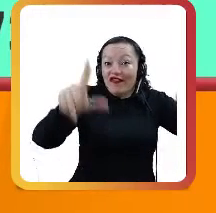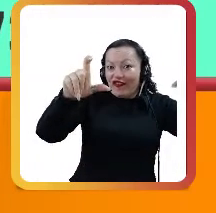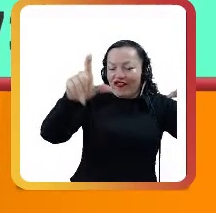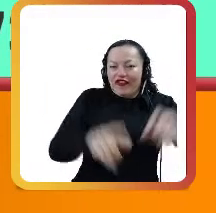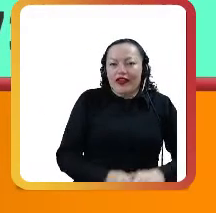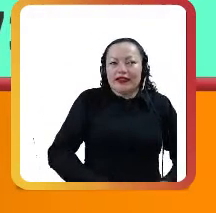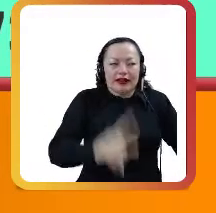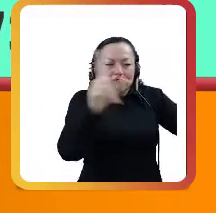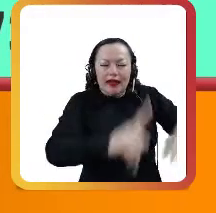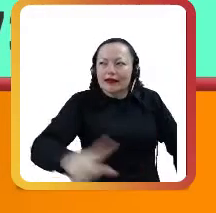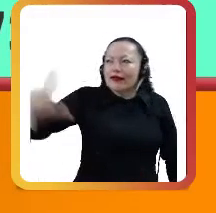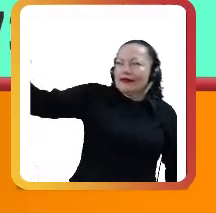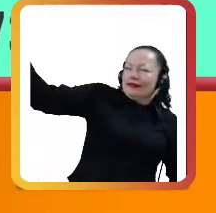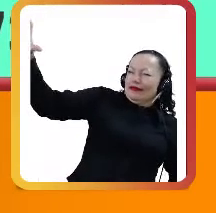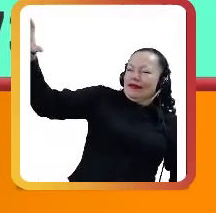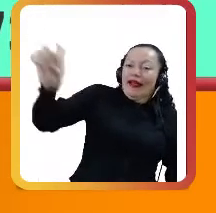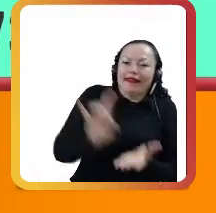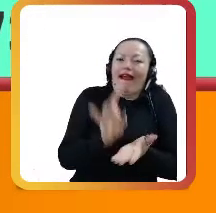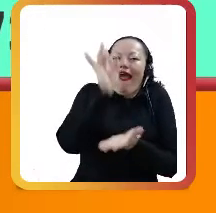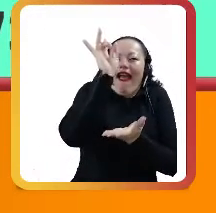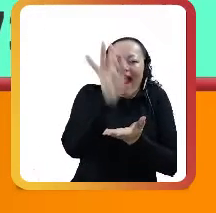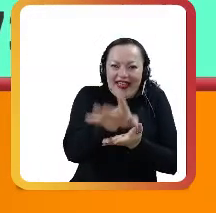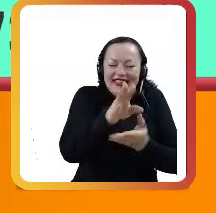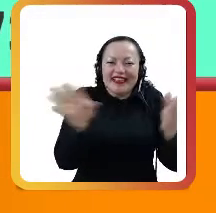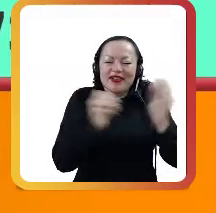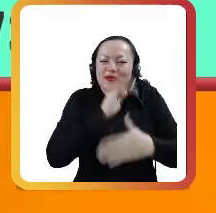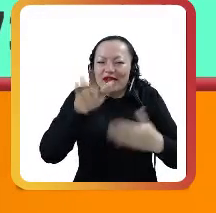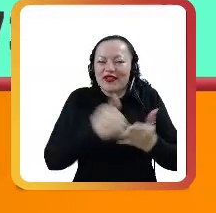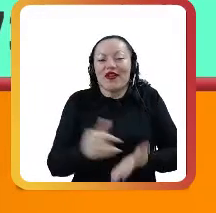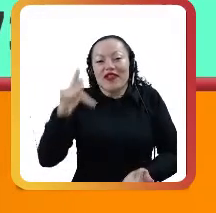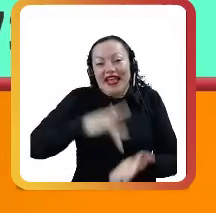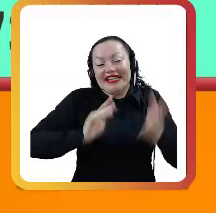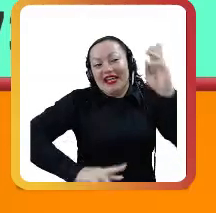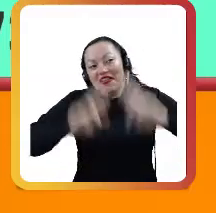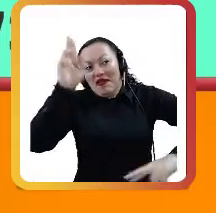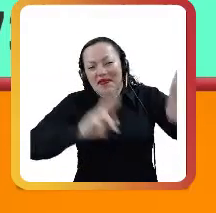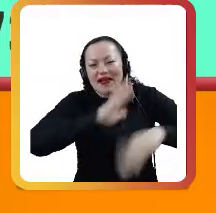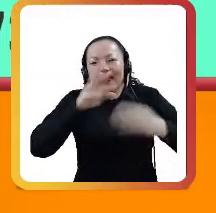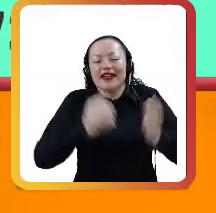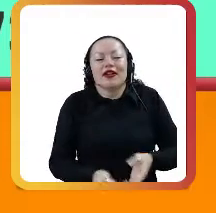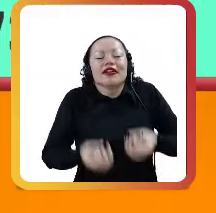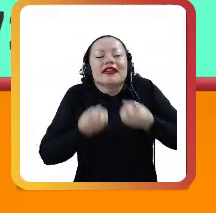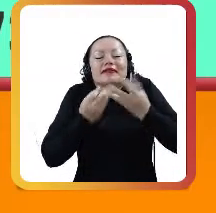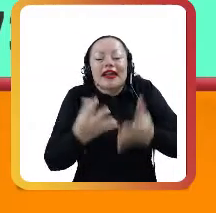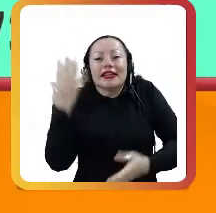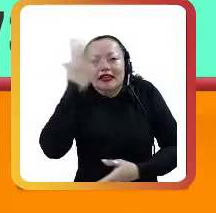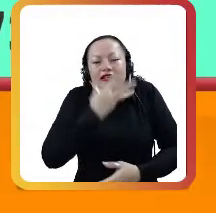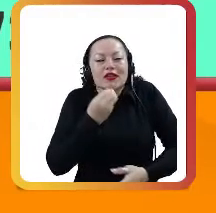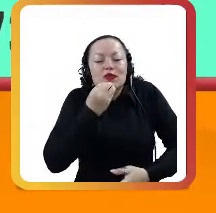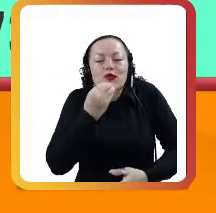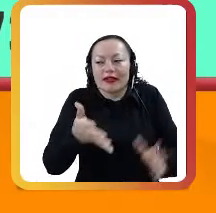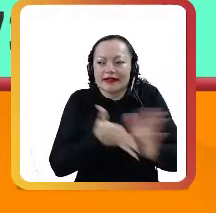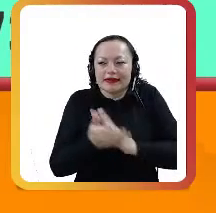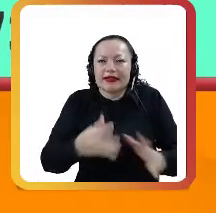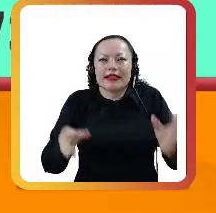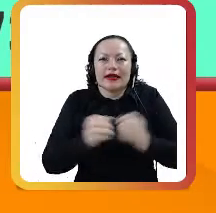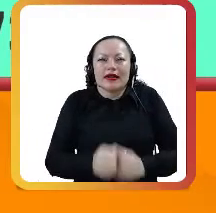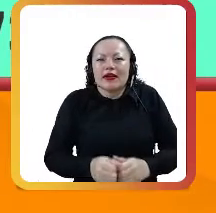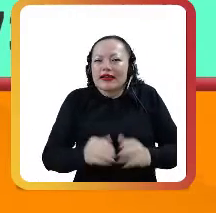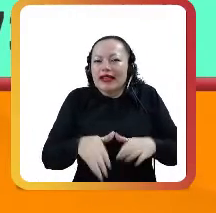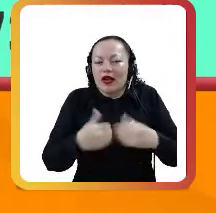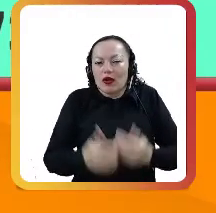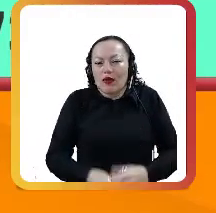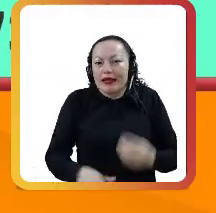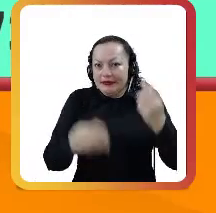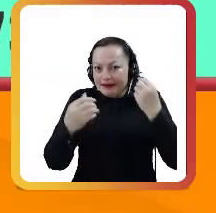y seguramente va a poder participar y se van a poder llevar estos hermosos regalos que nos entregan. Bueno, realmente son tres quienes nos entregan,